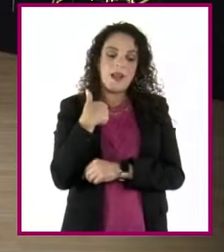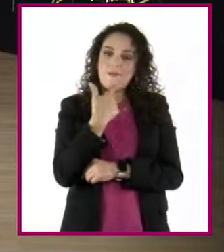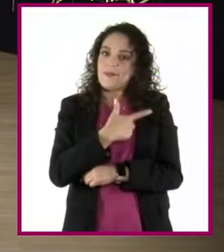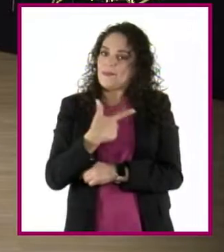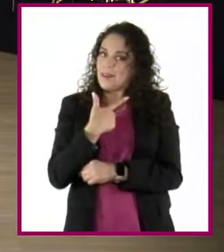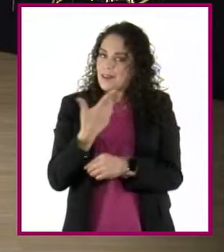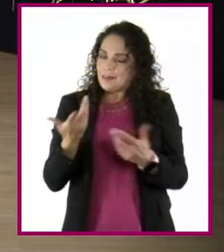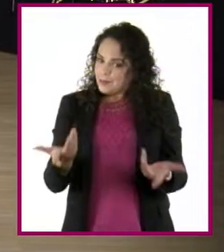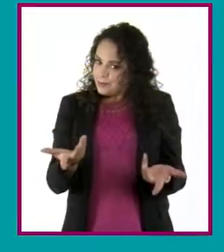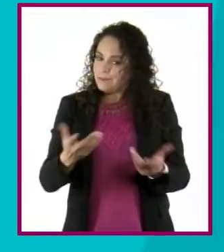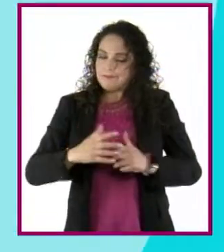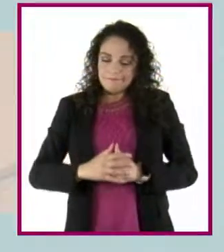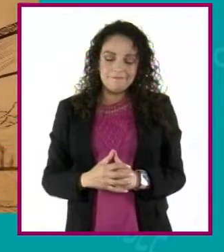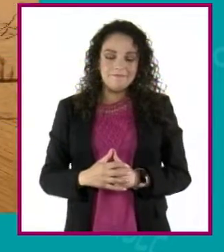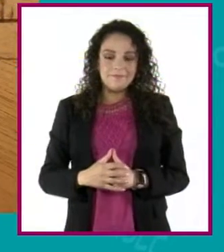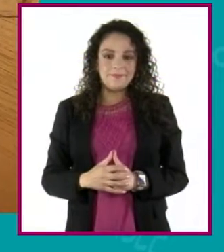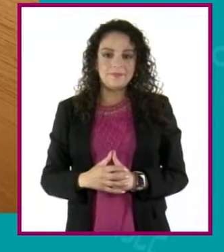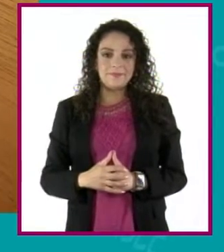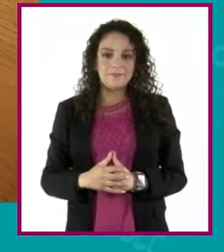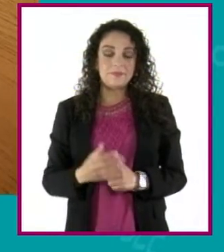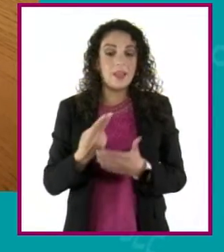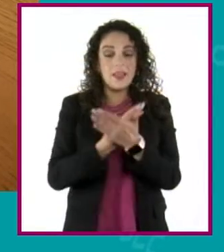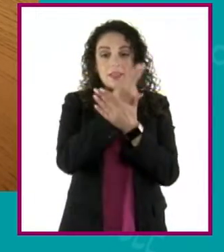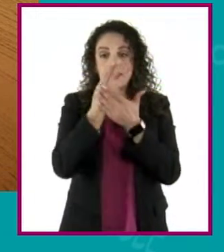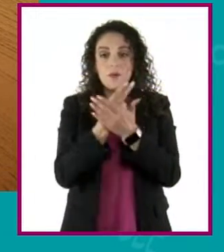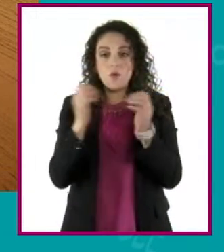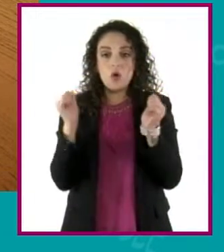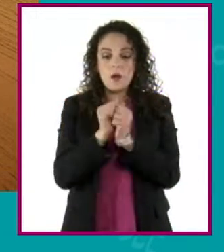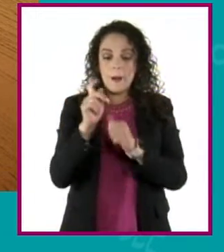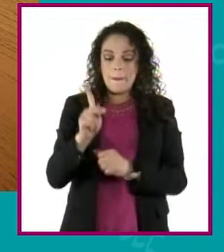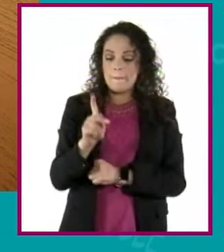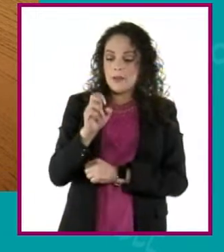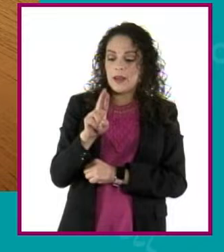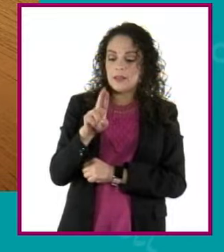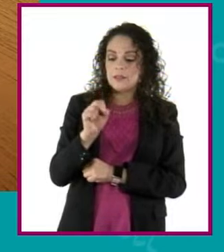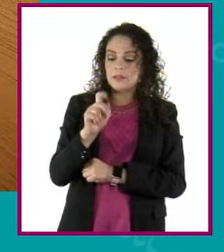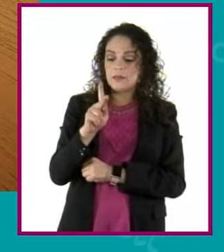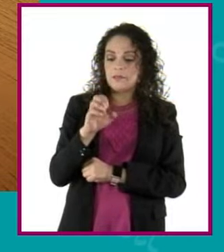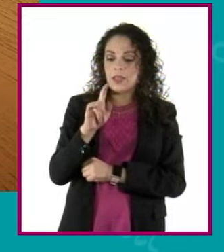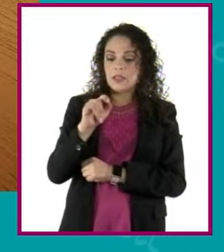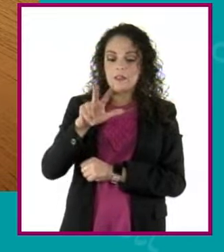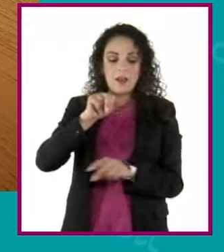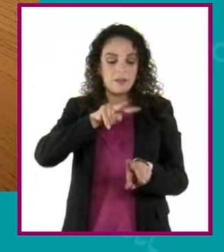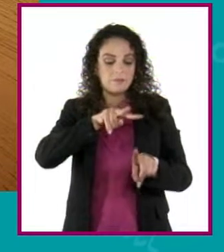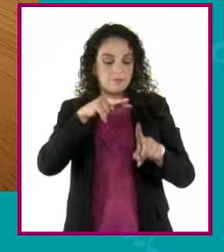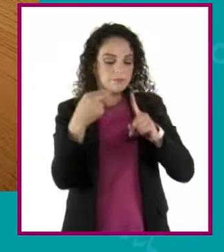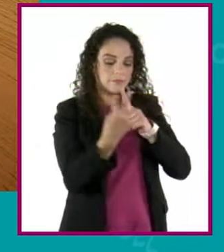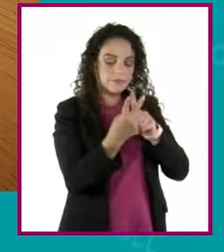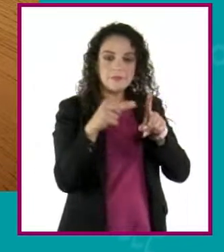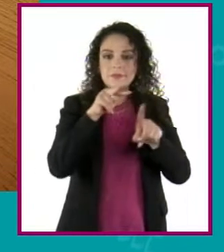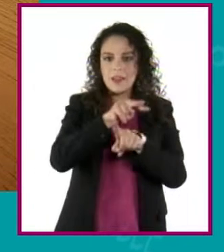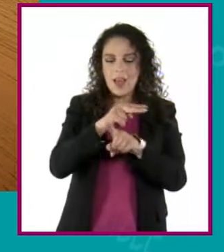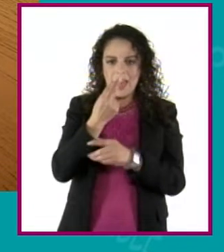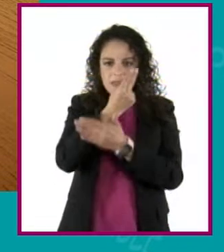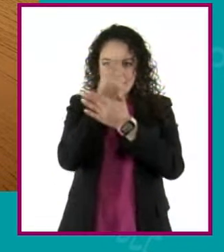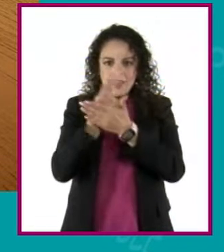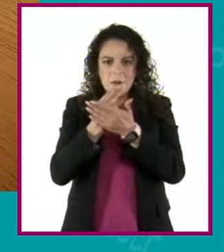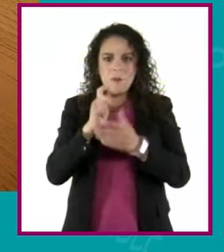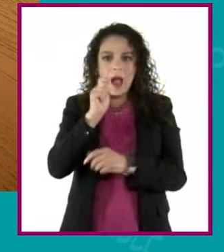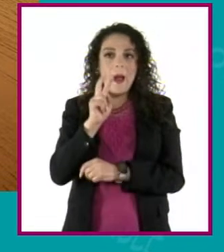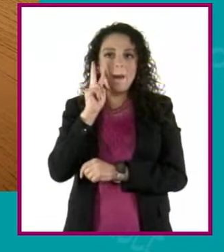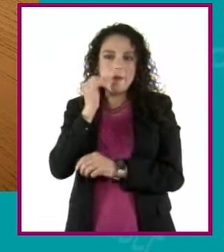Ismara. El dibujo con perspectiva es una técnica de dibujo mediante la cual conseguimos provocar el efecto de